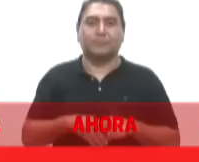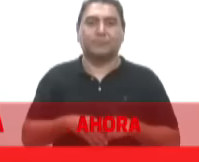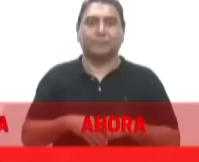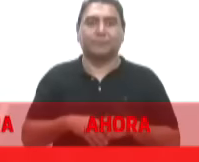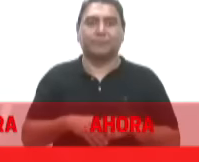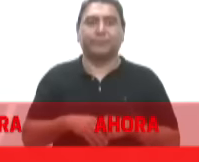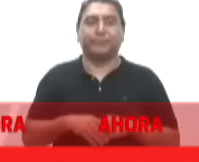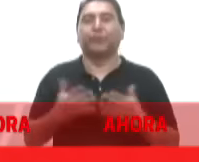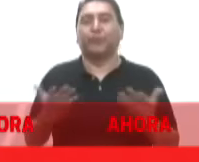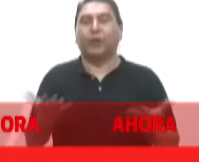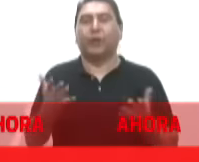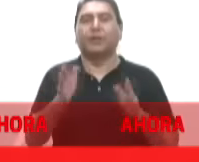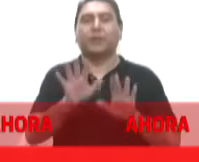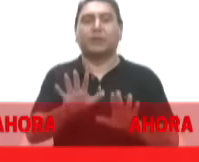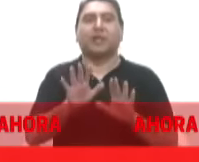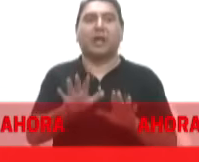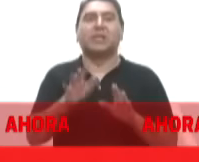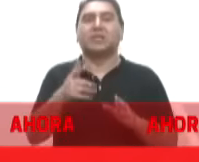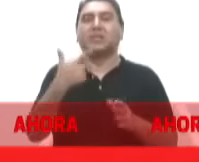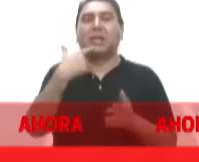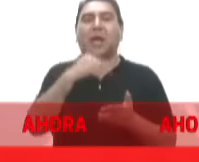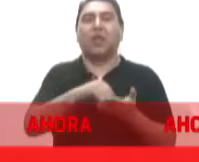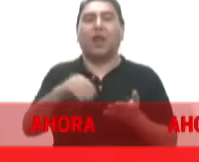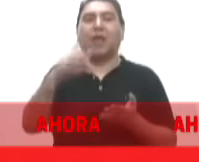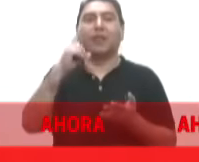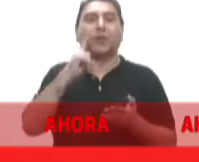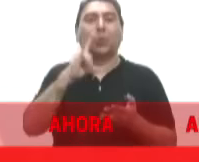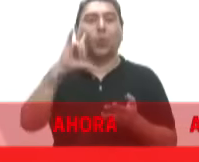Bueno, estamos esperando el voto de la senadora Di Tullio.